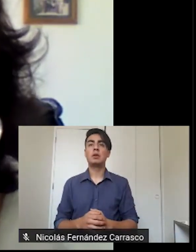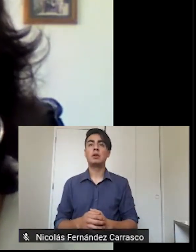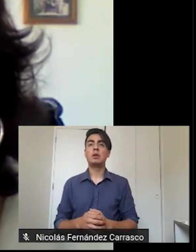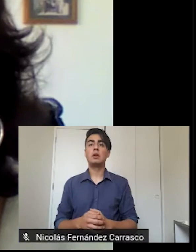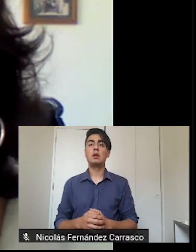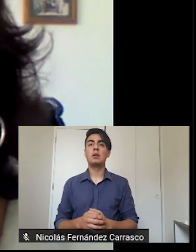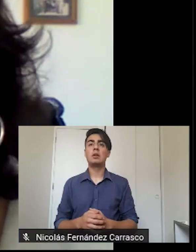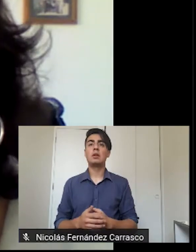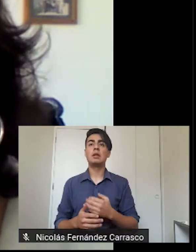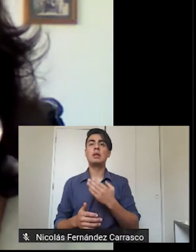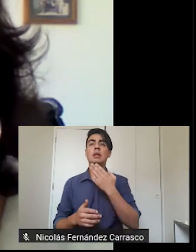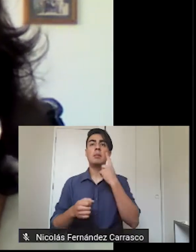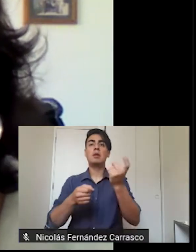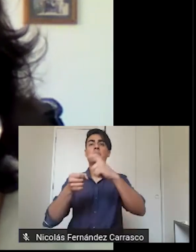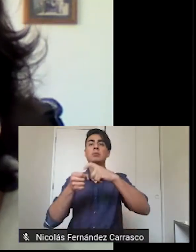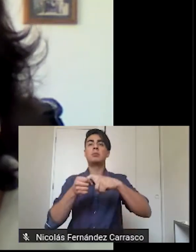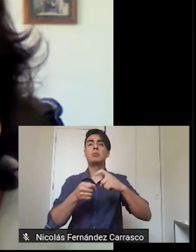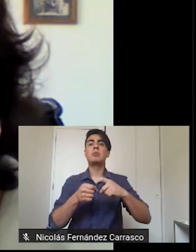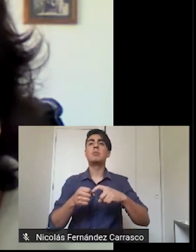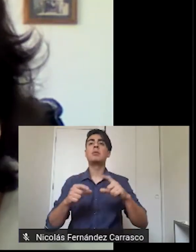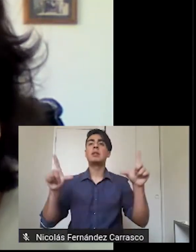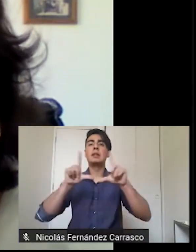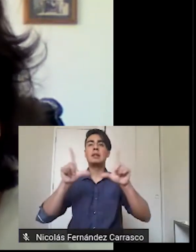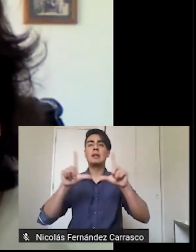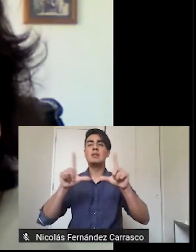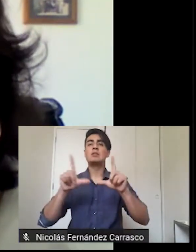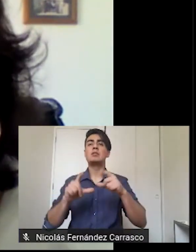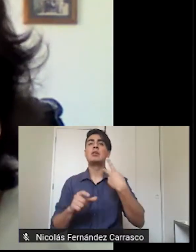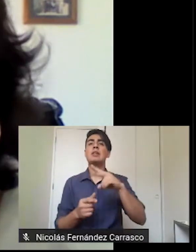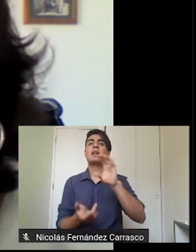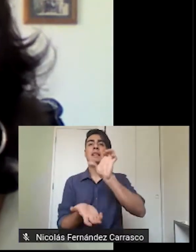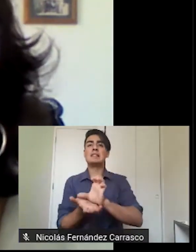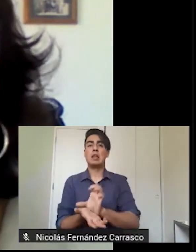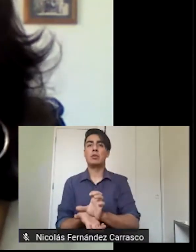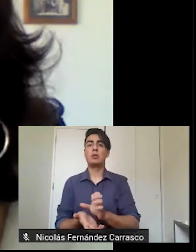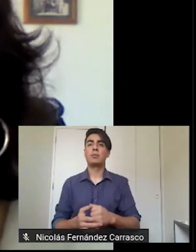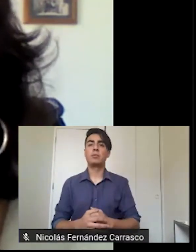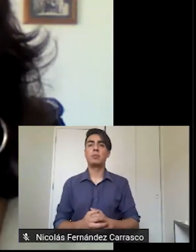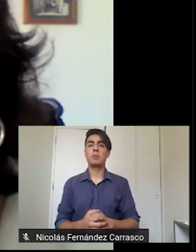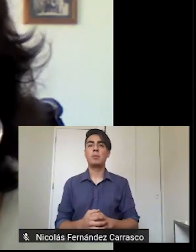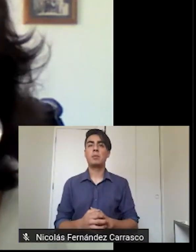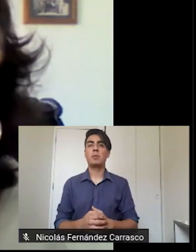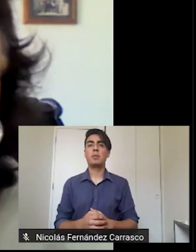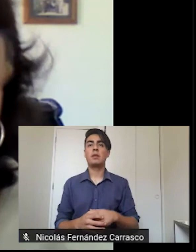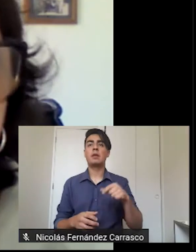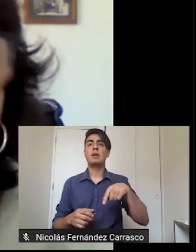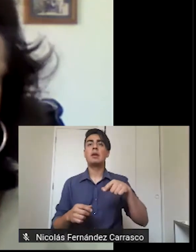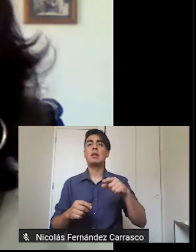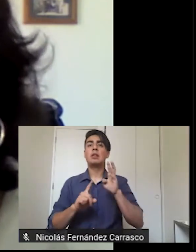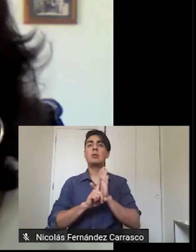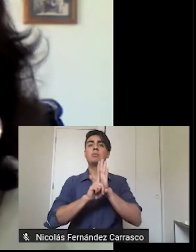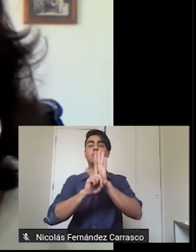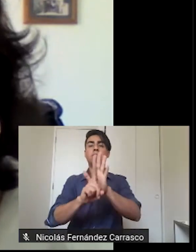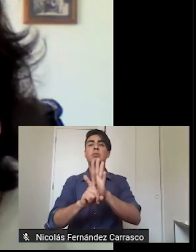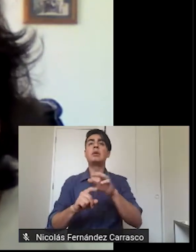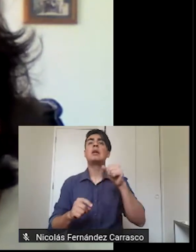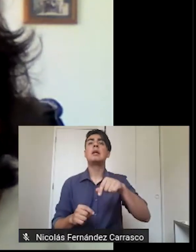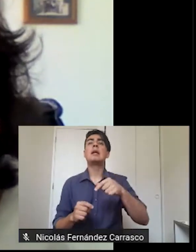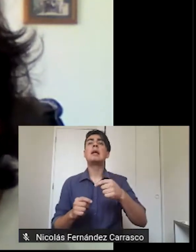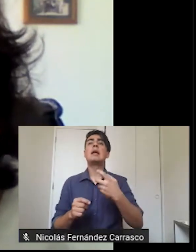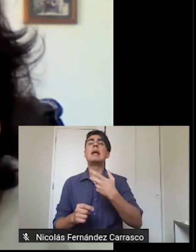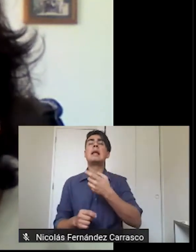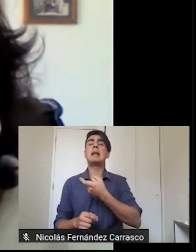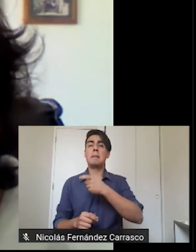vía la red de televisión de las universidades del Estado. Este seminario está siendo transmitido en castellano y en lengua de señas,